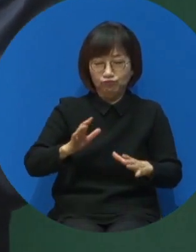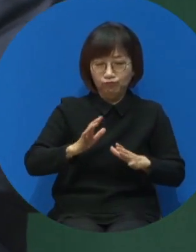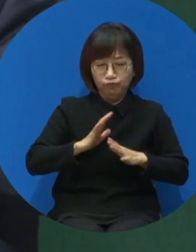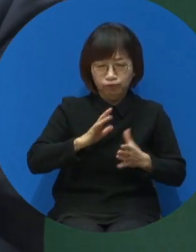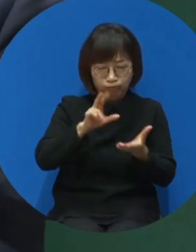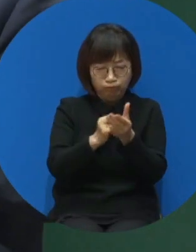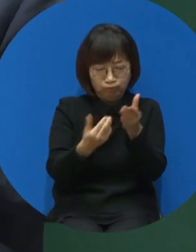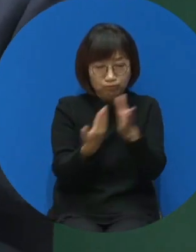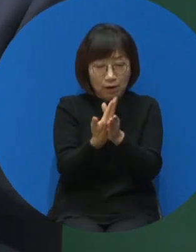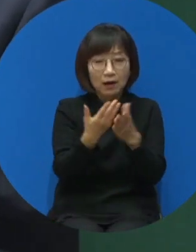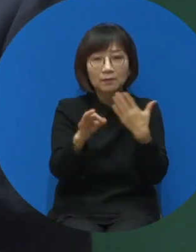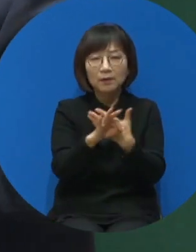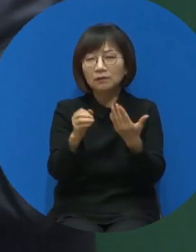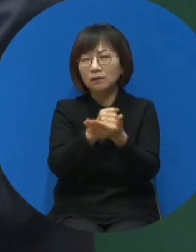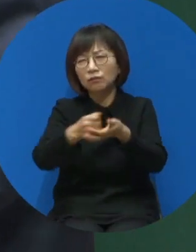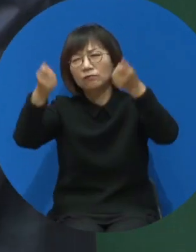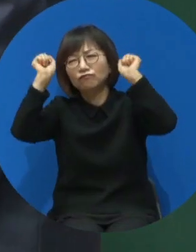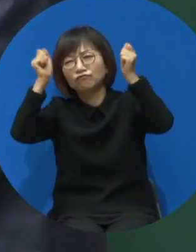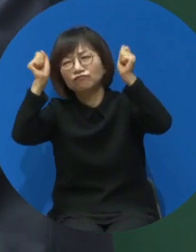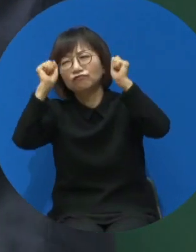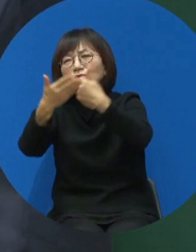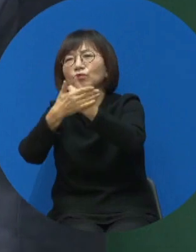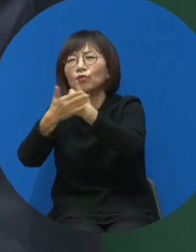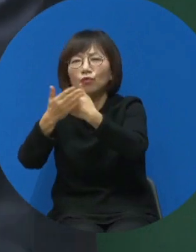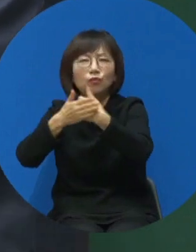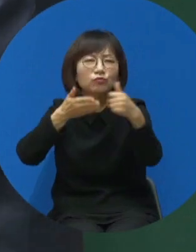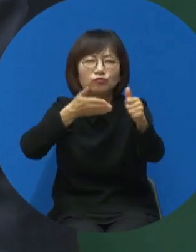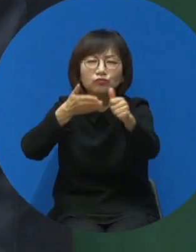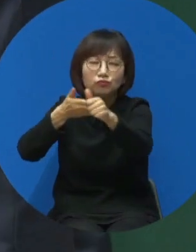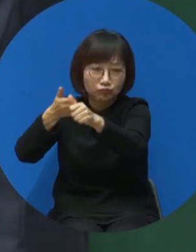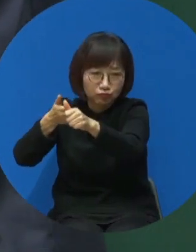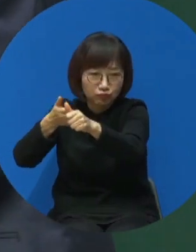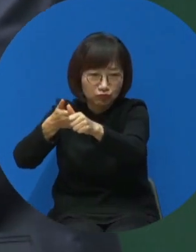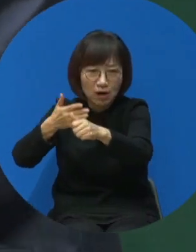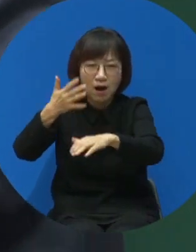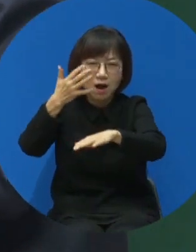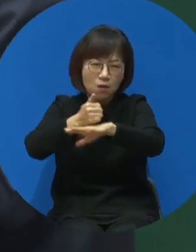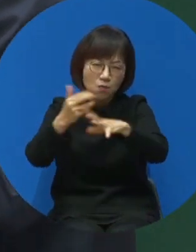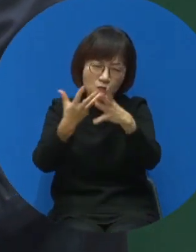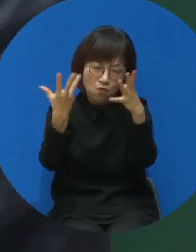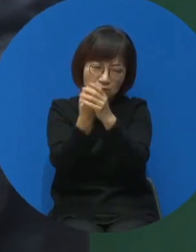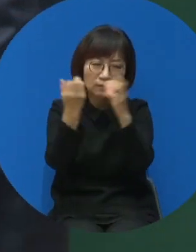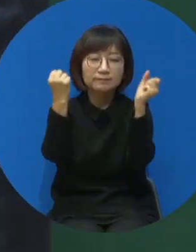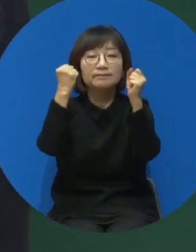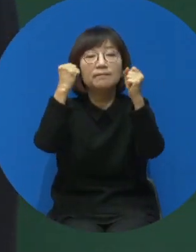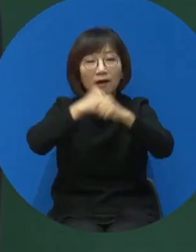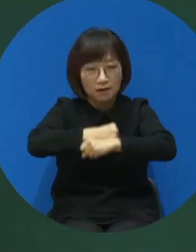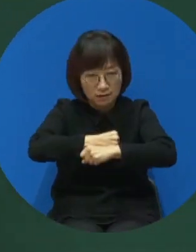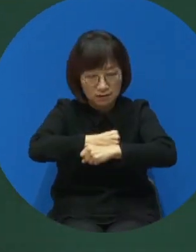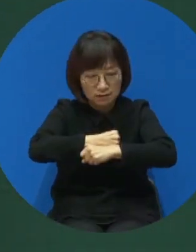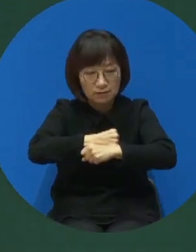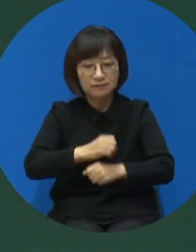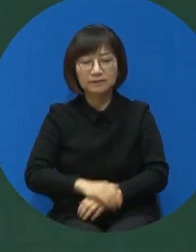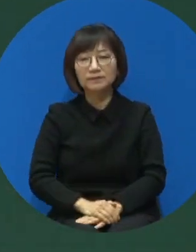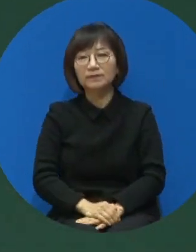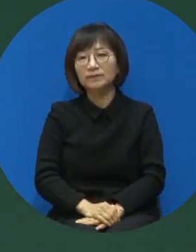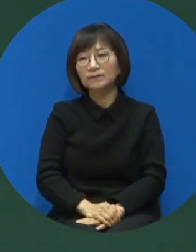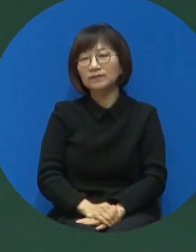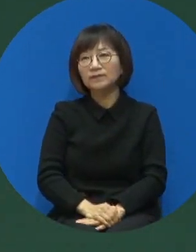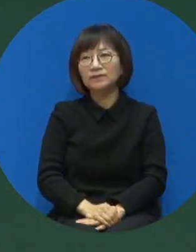tiene la más urgente pan otra vez a los exorcistas y por eso es que no tienen más remedio que fracasan y perecer y el